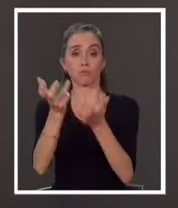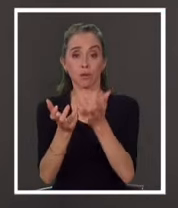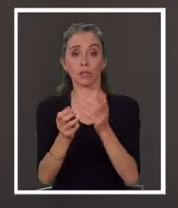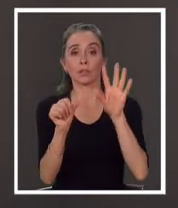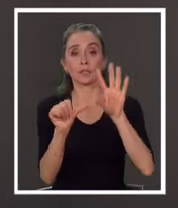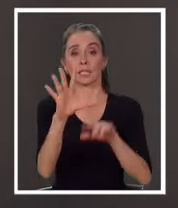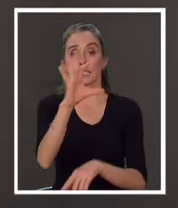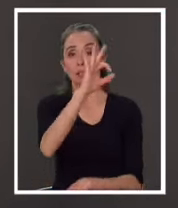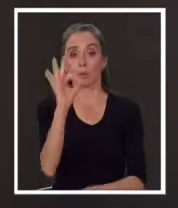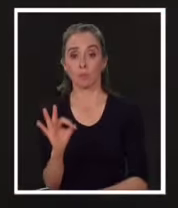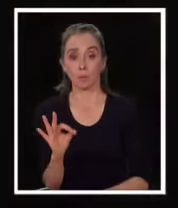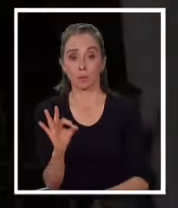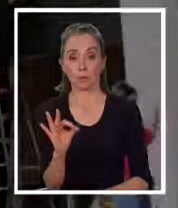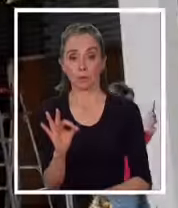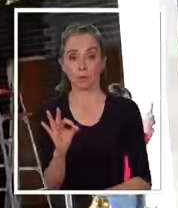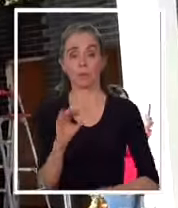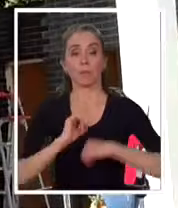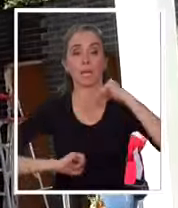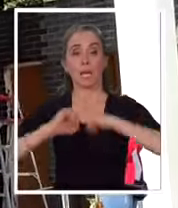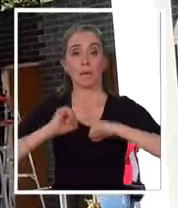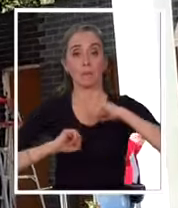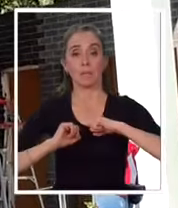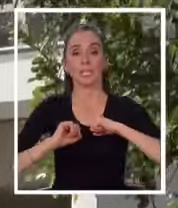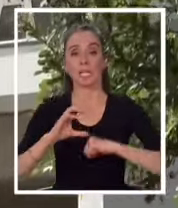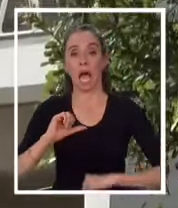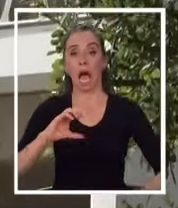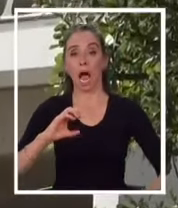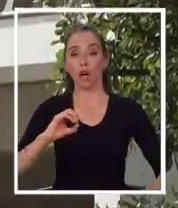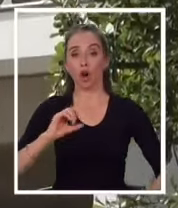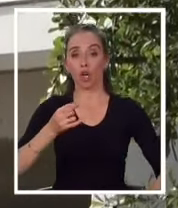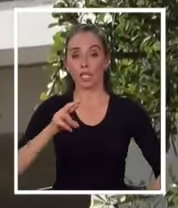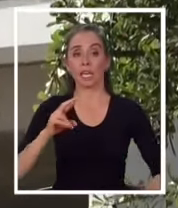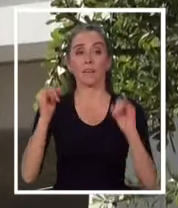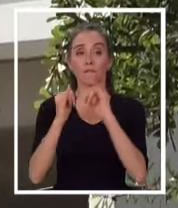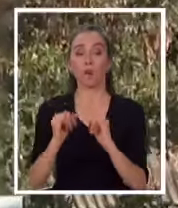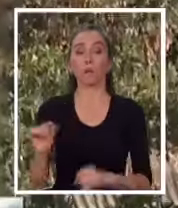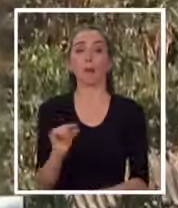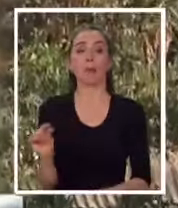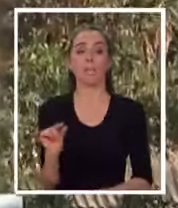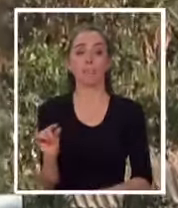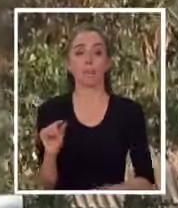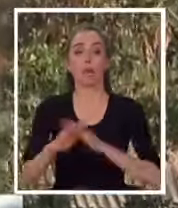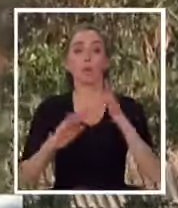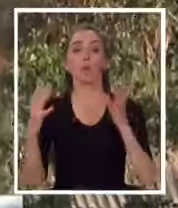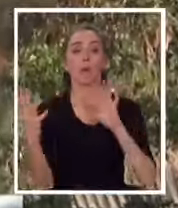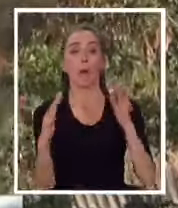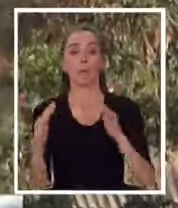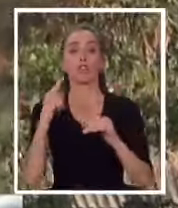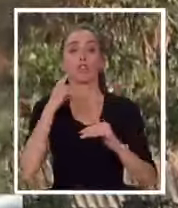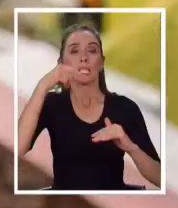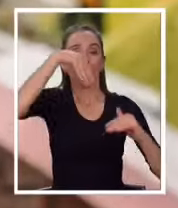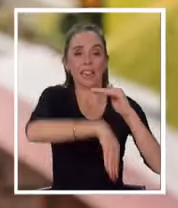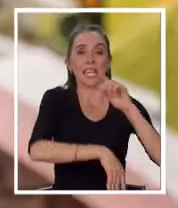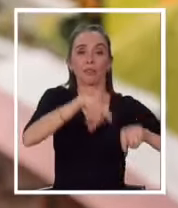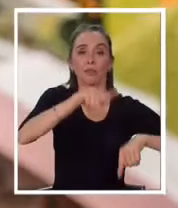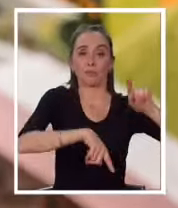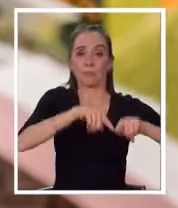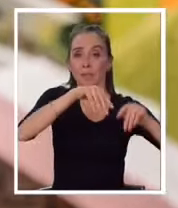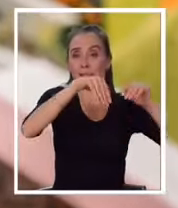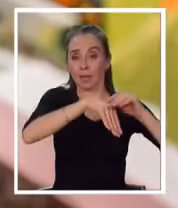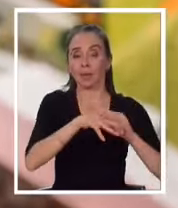un 65%. La empresa Acoger apunta que son una forma más económica y ecológica que el entierro. El